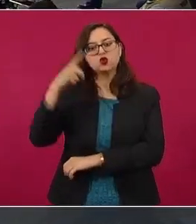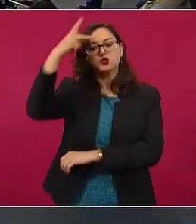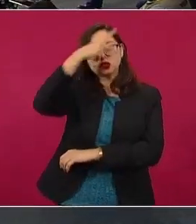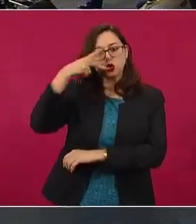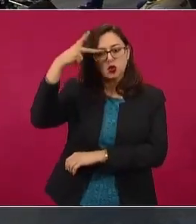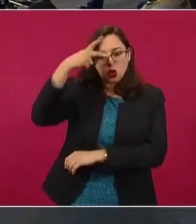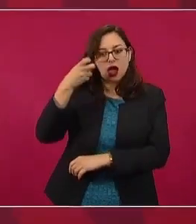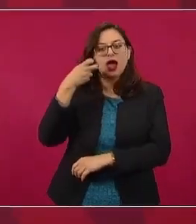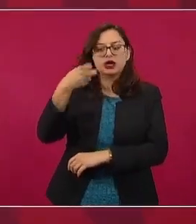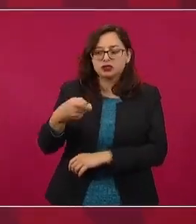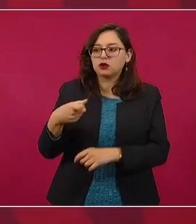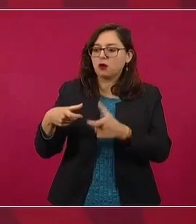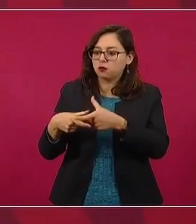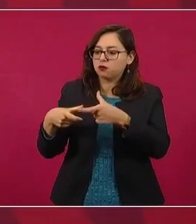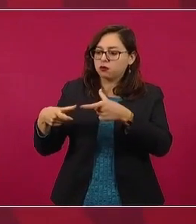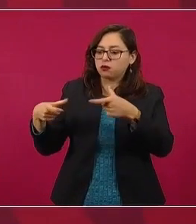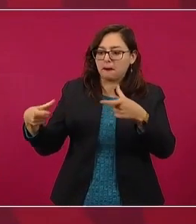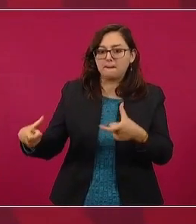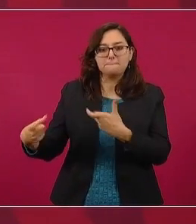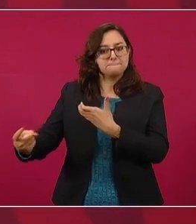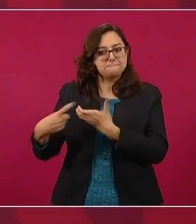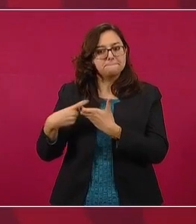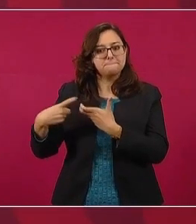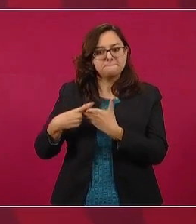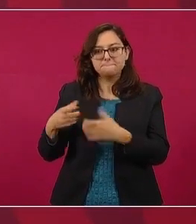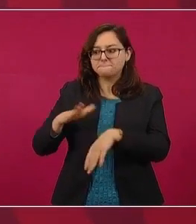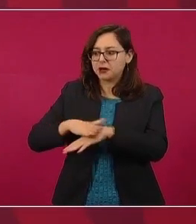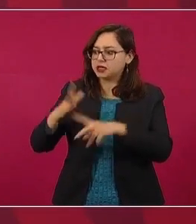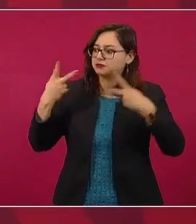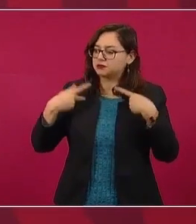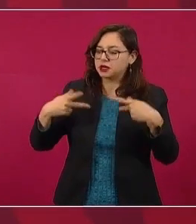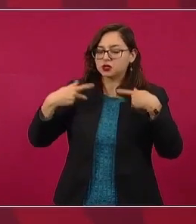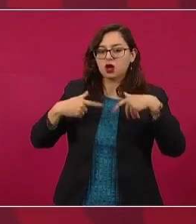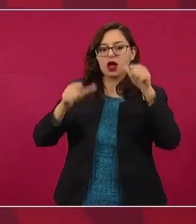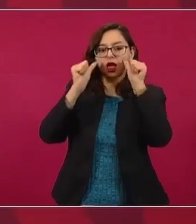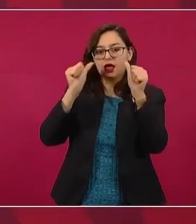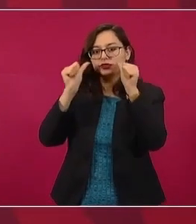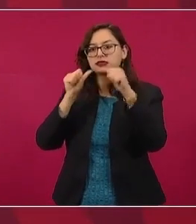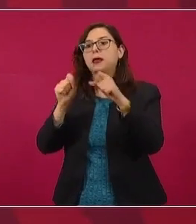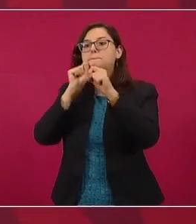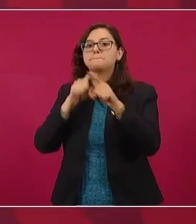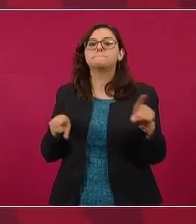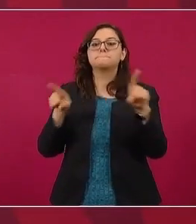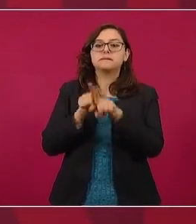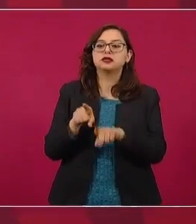se están revisando los anexos y los espacios privados donde se atiende a